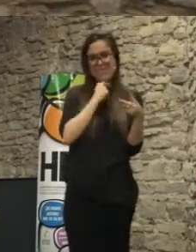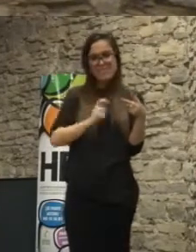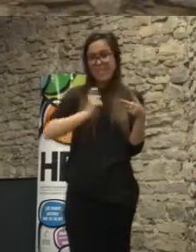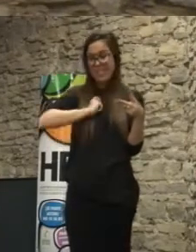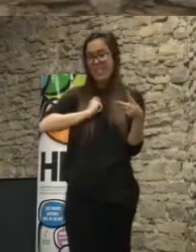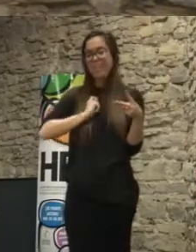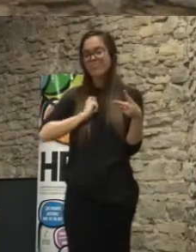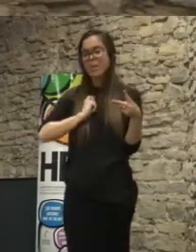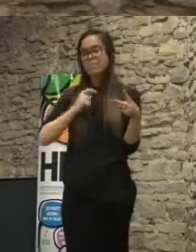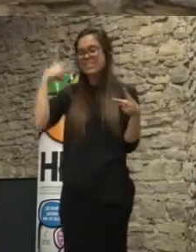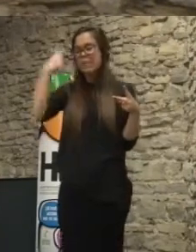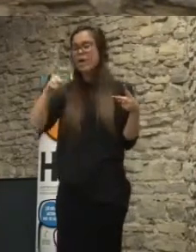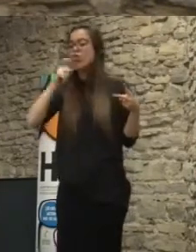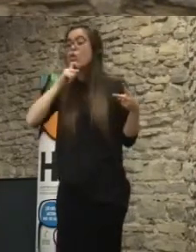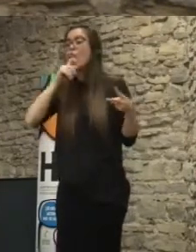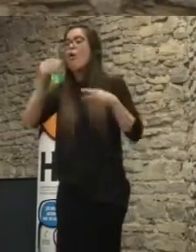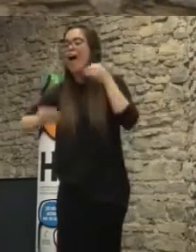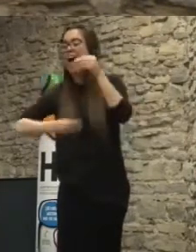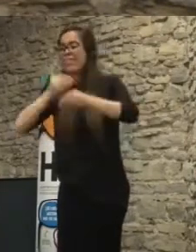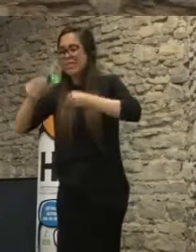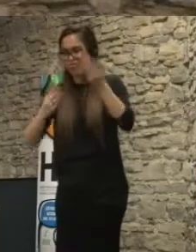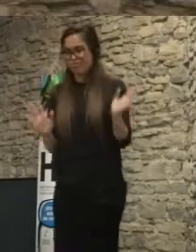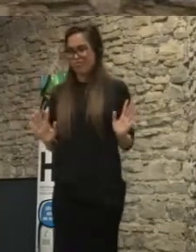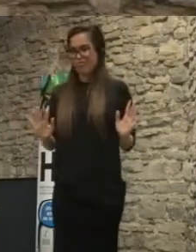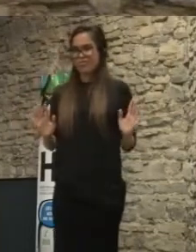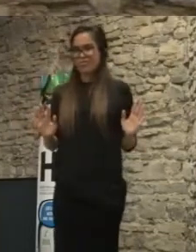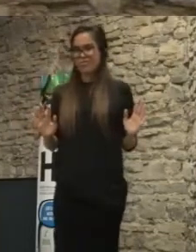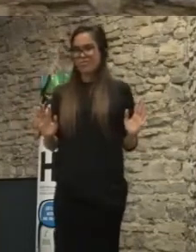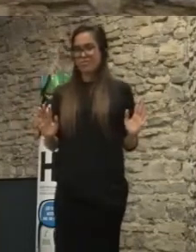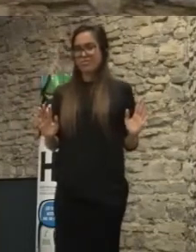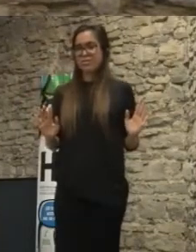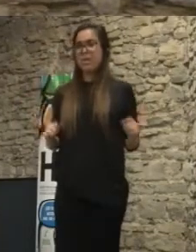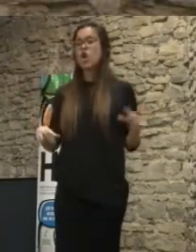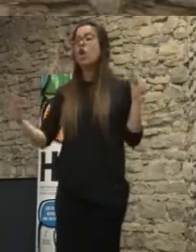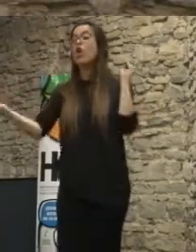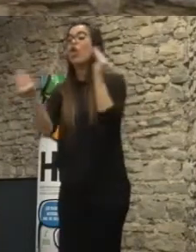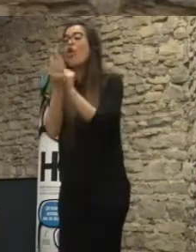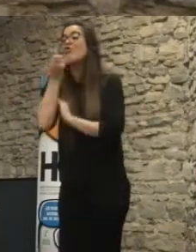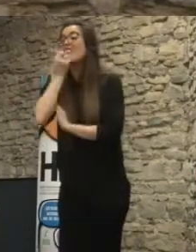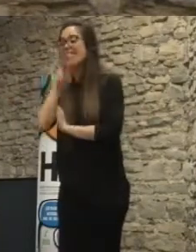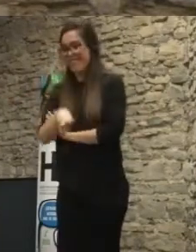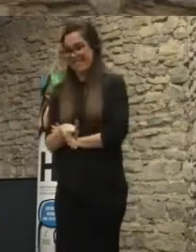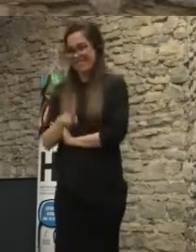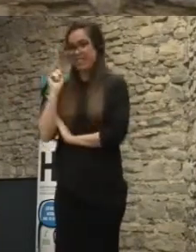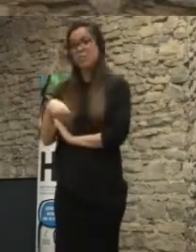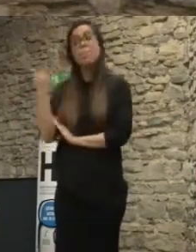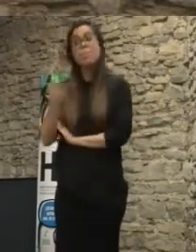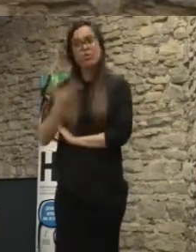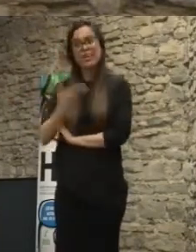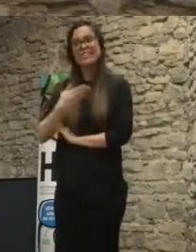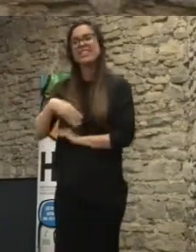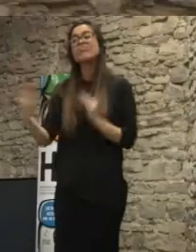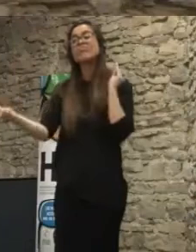cómo lo hacemos y facilita mucho también tener respuestas al con quién lo hacemos, que esto es importante.